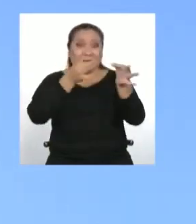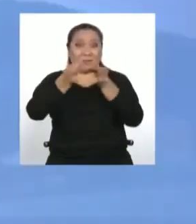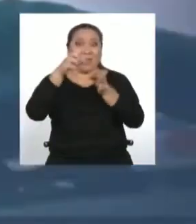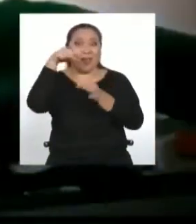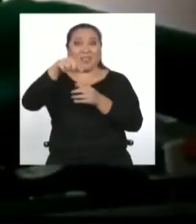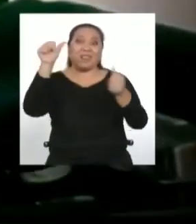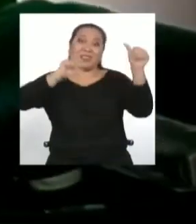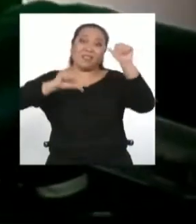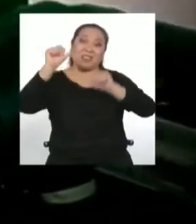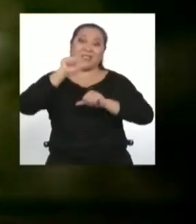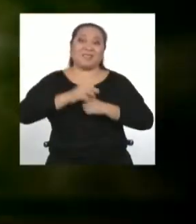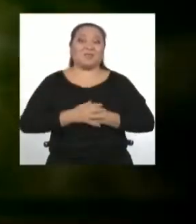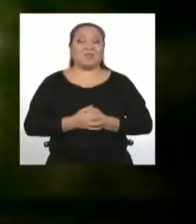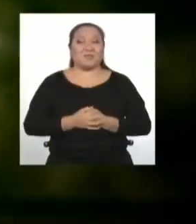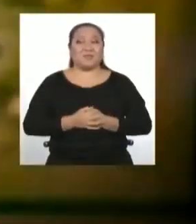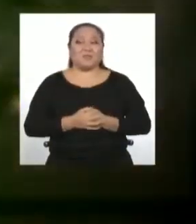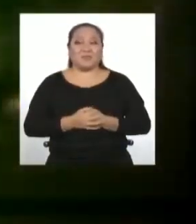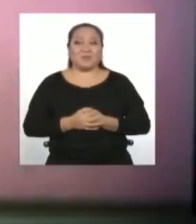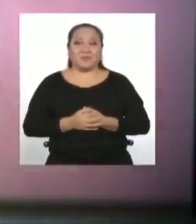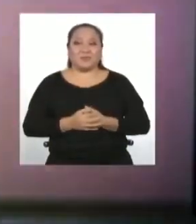saber.